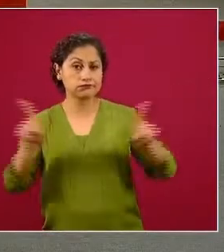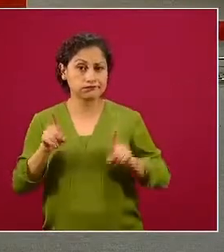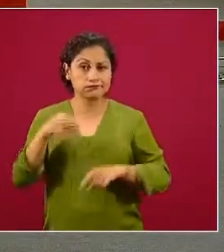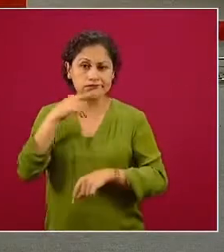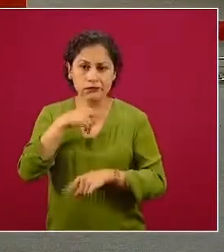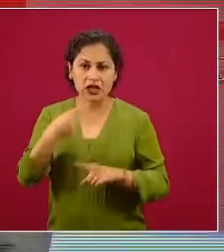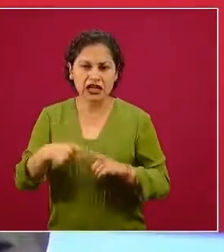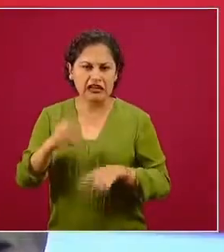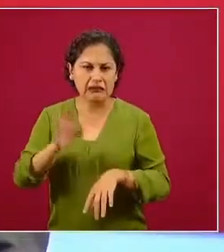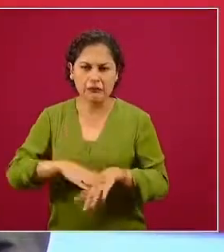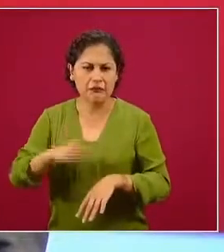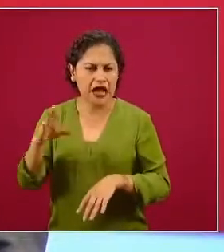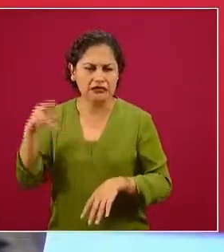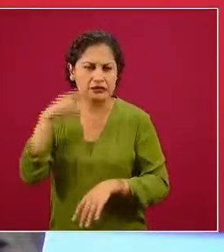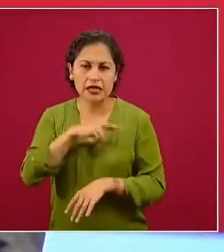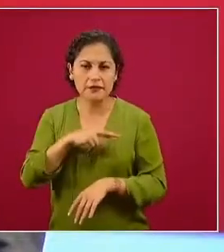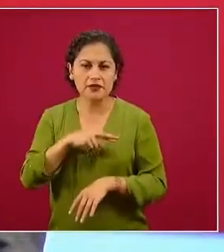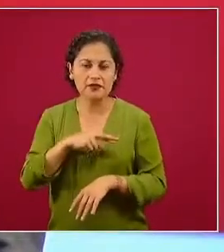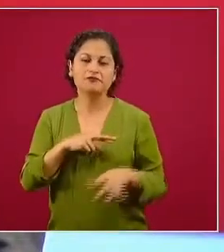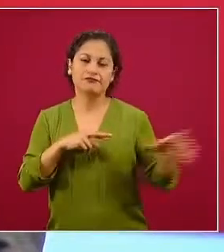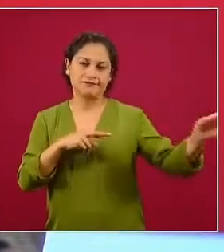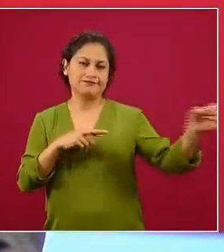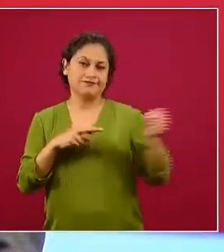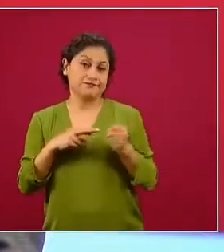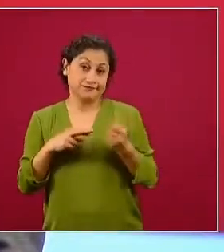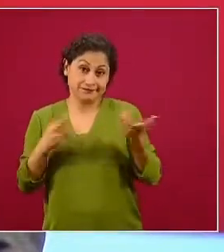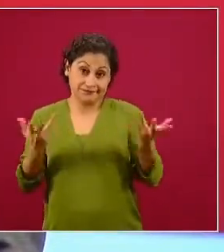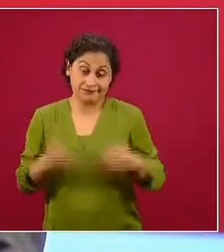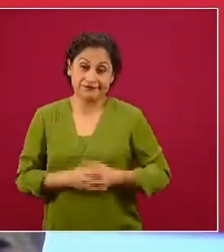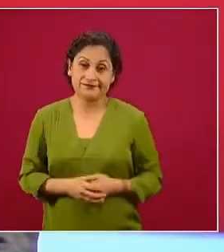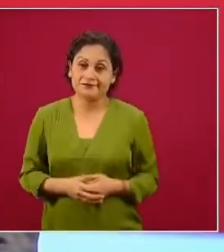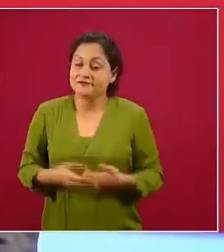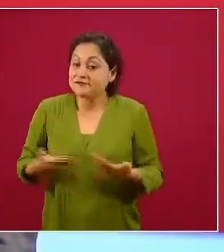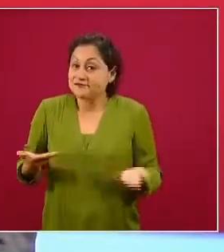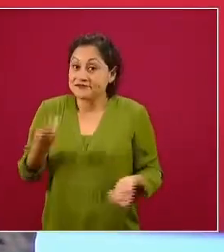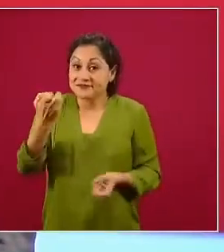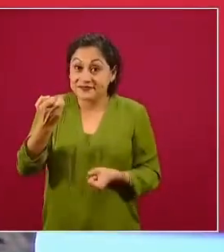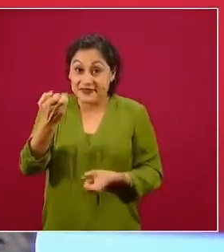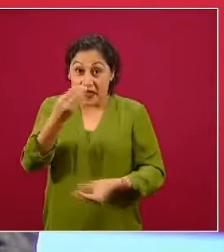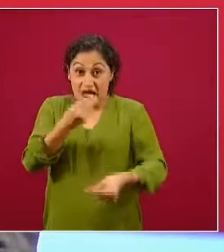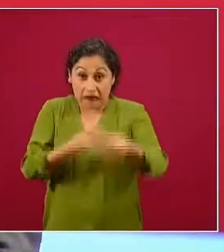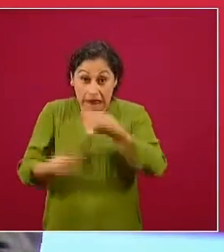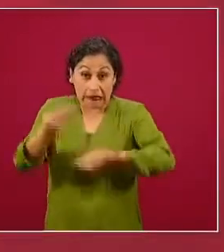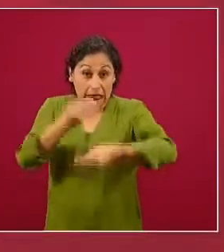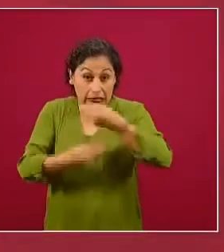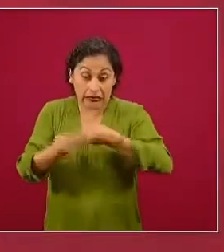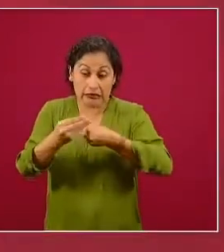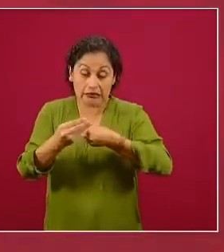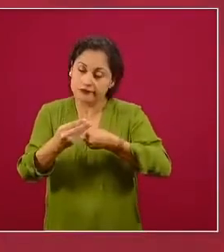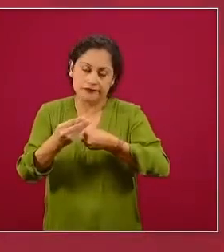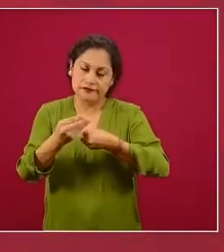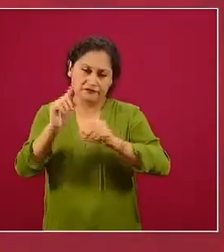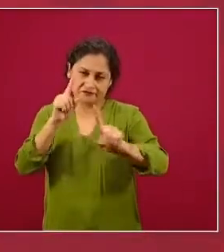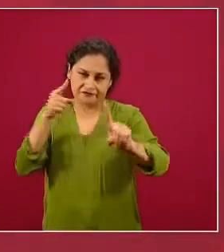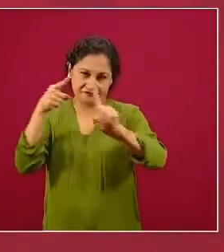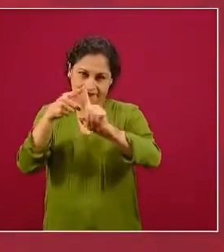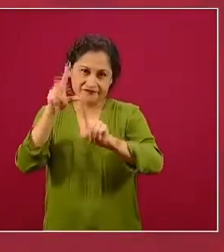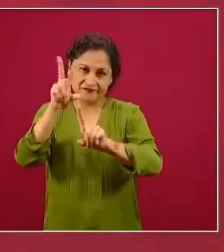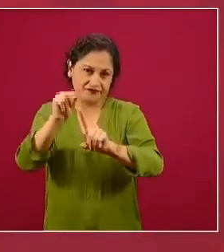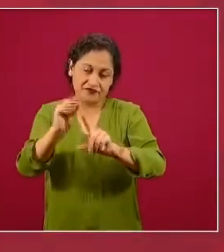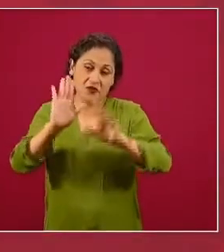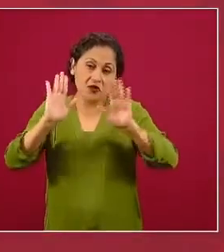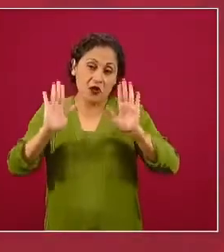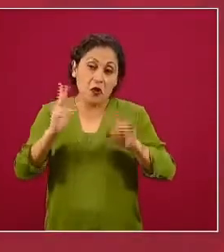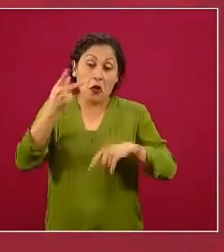estructurales, no es raro que cause controversias, pero, pues, como dice el